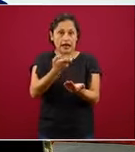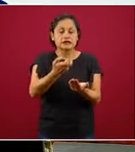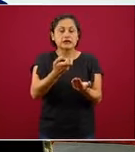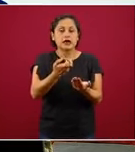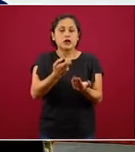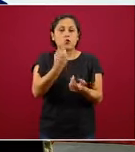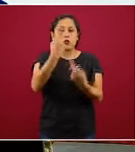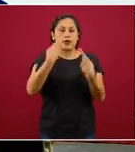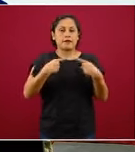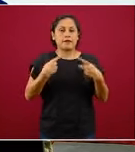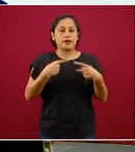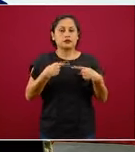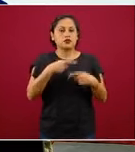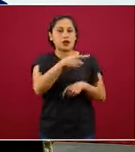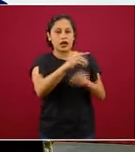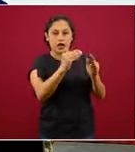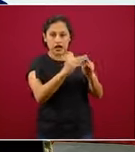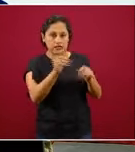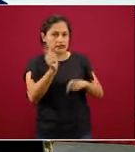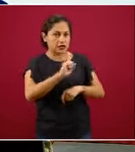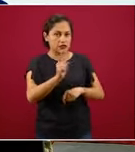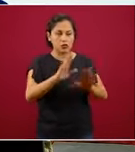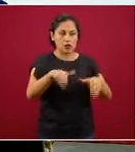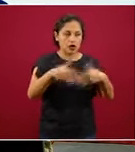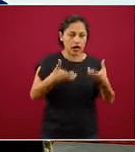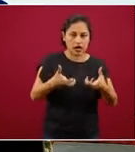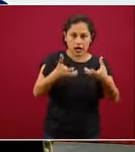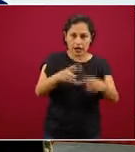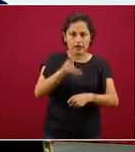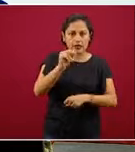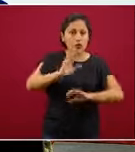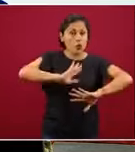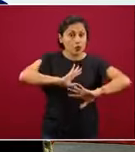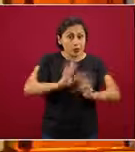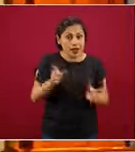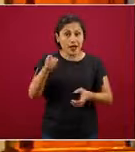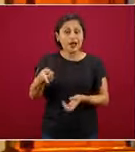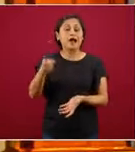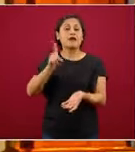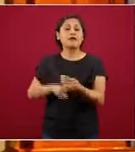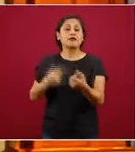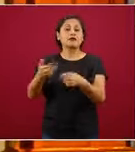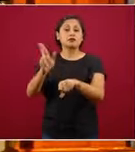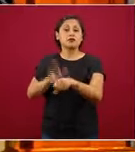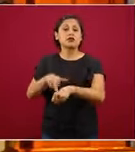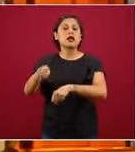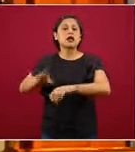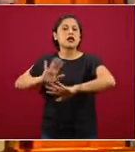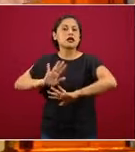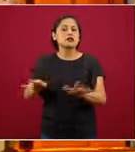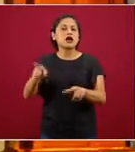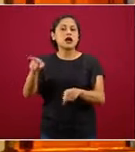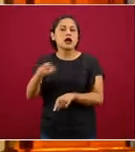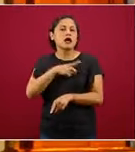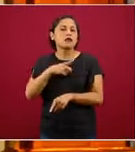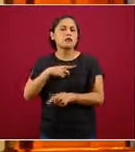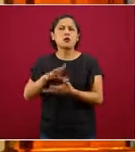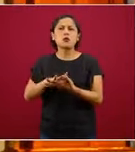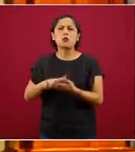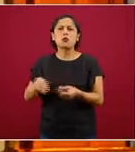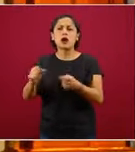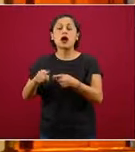primera instancia, que no está en su casa, que no es de la calle, que es un paciente que ya está evaluado y estabilizado y que requiere un traslado. Hay un sistema